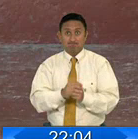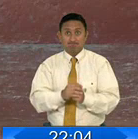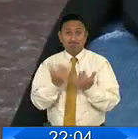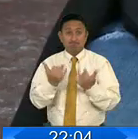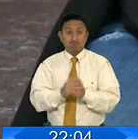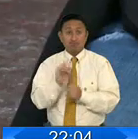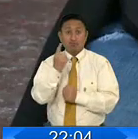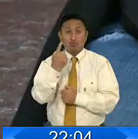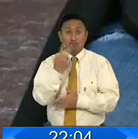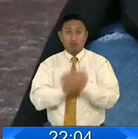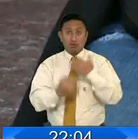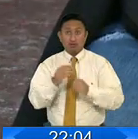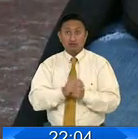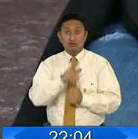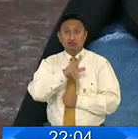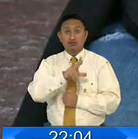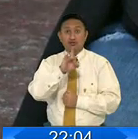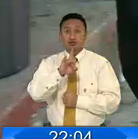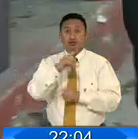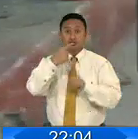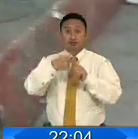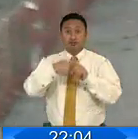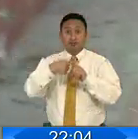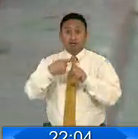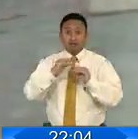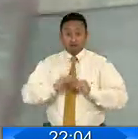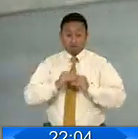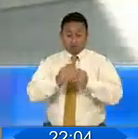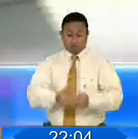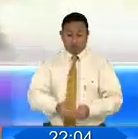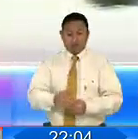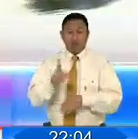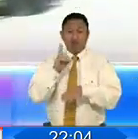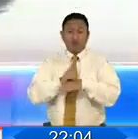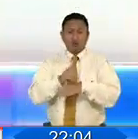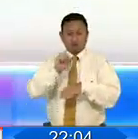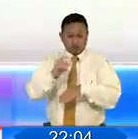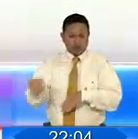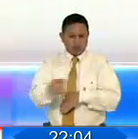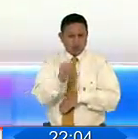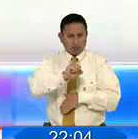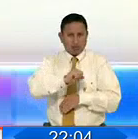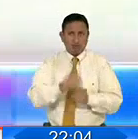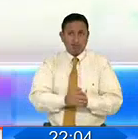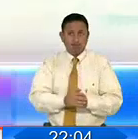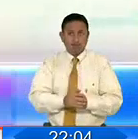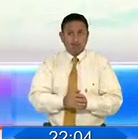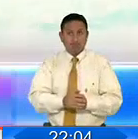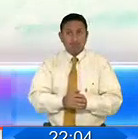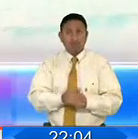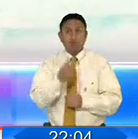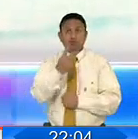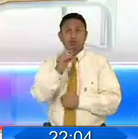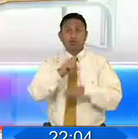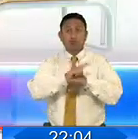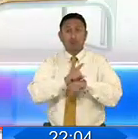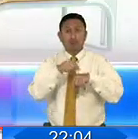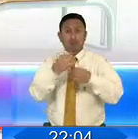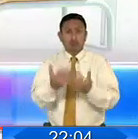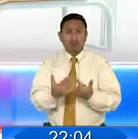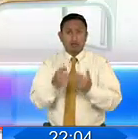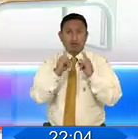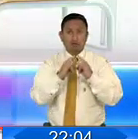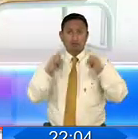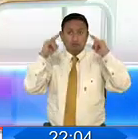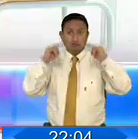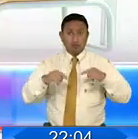primer hijo. Tiene 38 semanas de embarazo y su doctor le recomendó que se vacune. Esperó por cerca de 20 minutos en una carpa